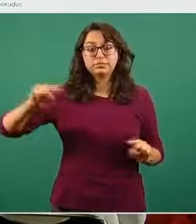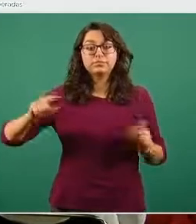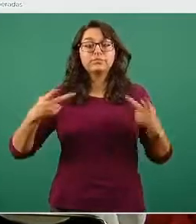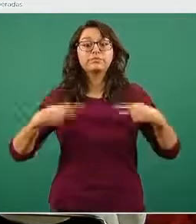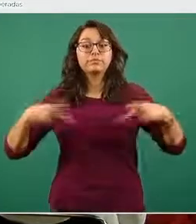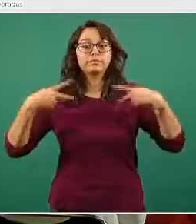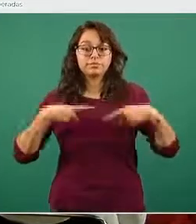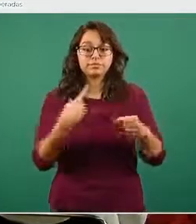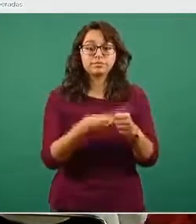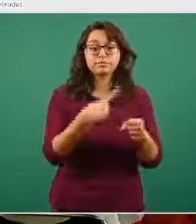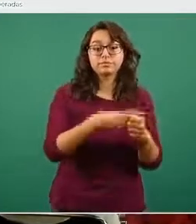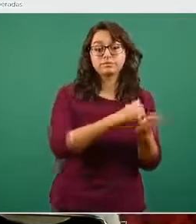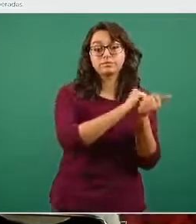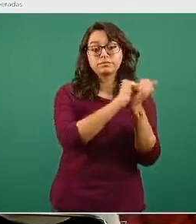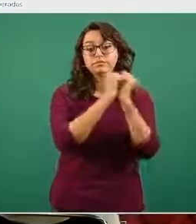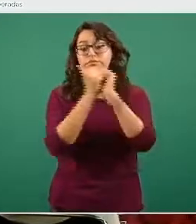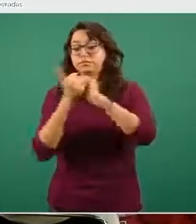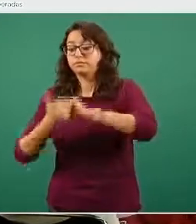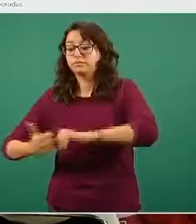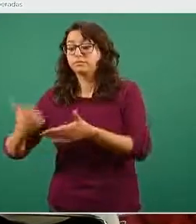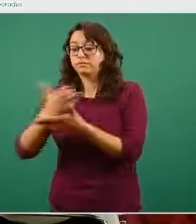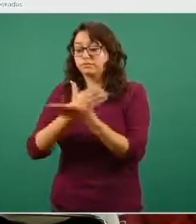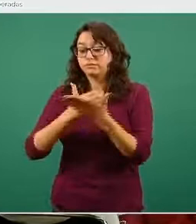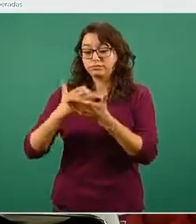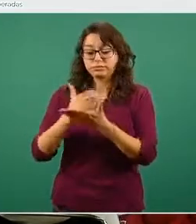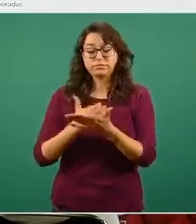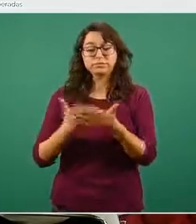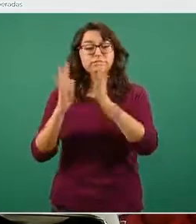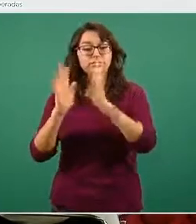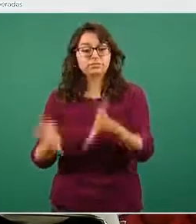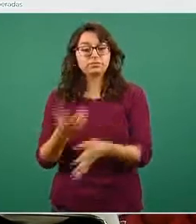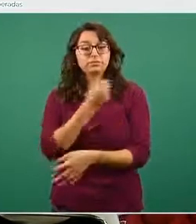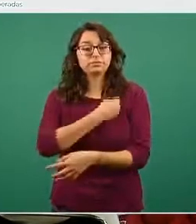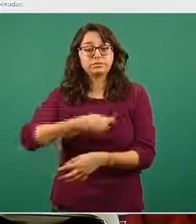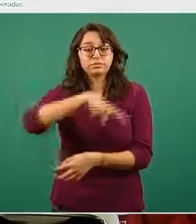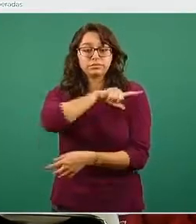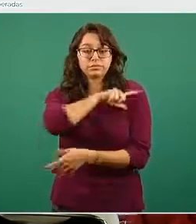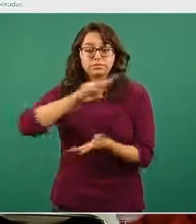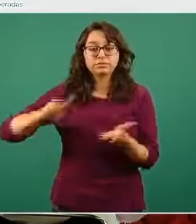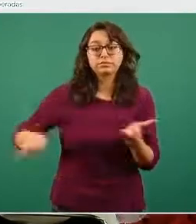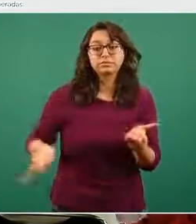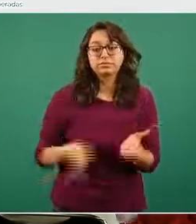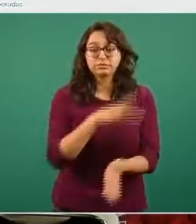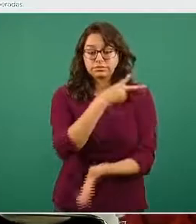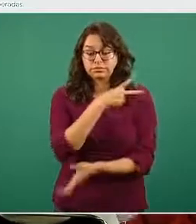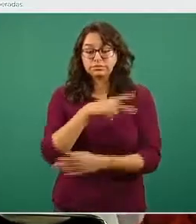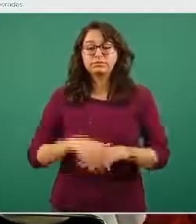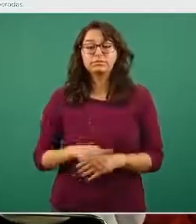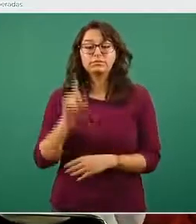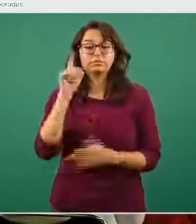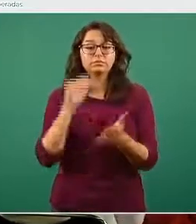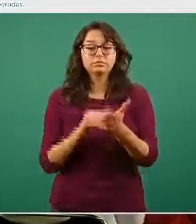que se han recuperado hasta el momento ya de esta enfermedad, la COVID-19,